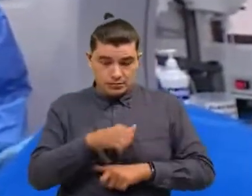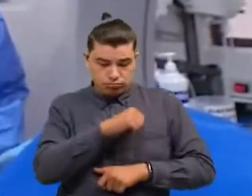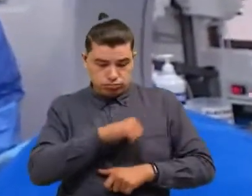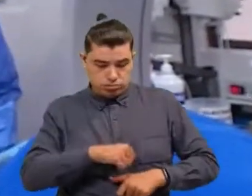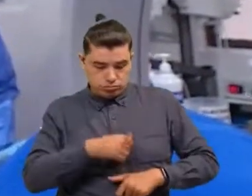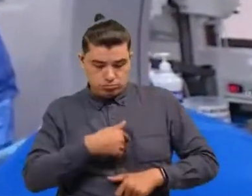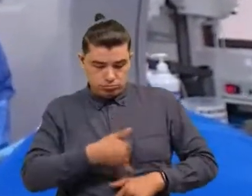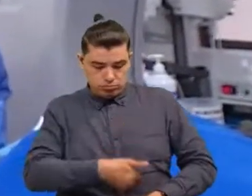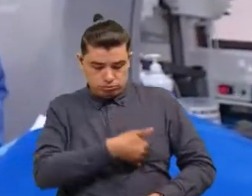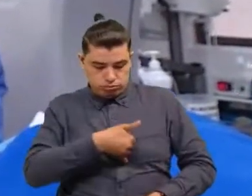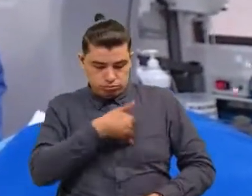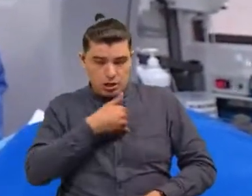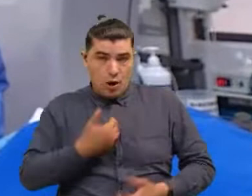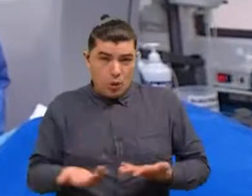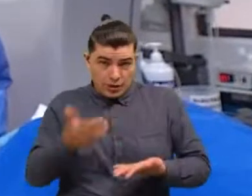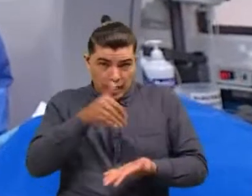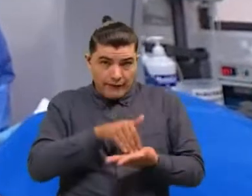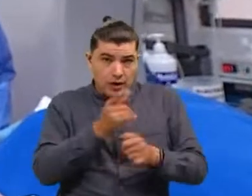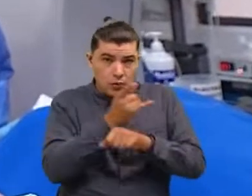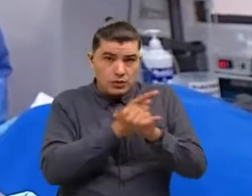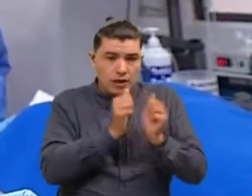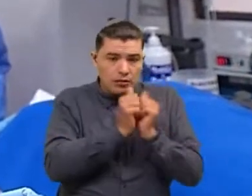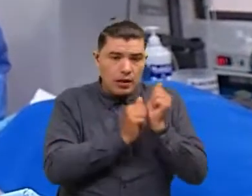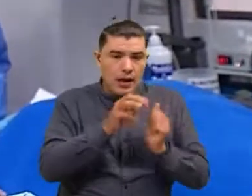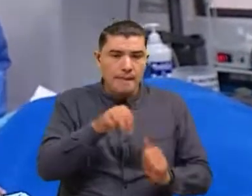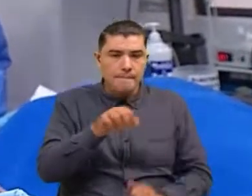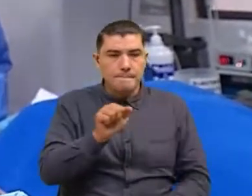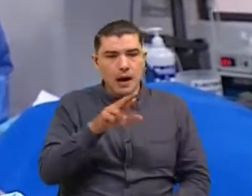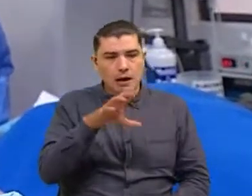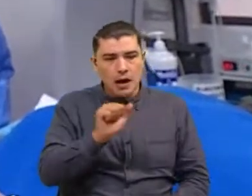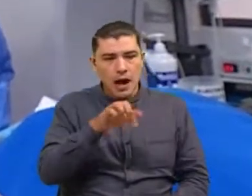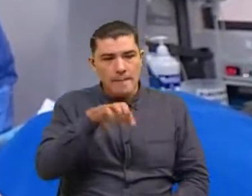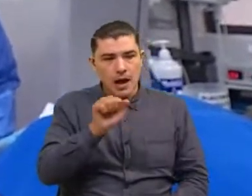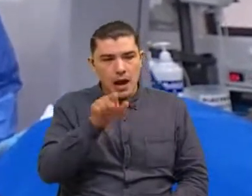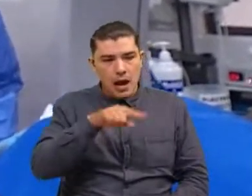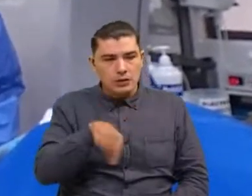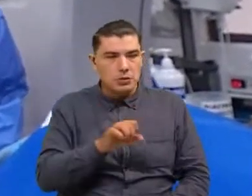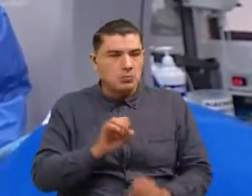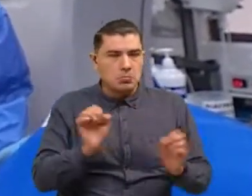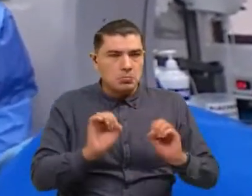El procedimiento se lleva más o menos 2 horas ahí por completo.